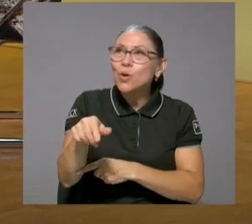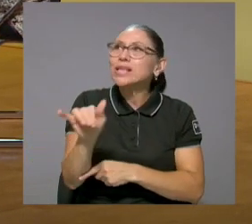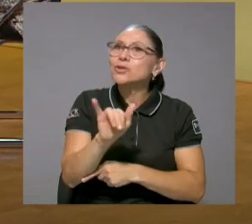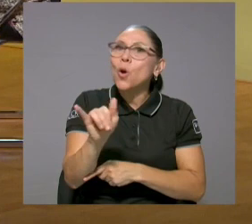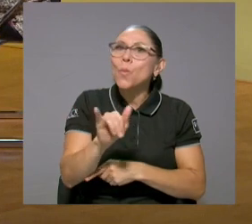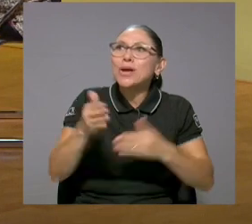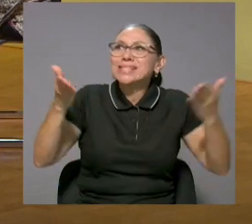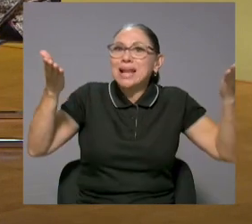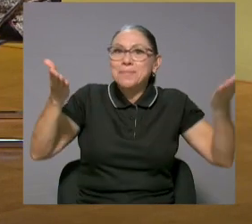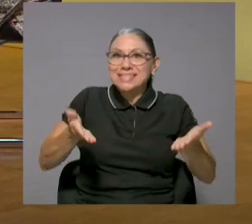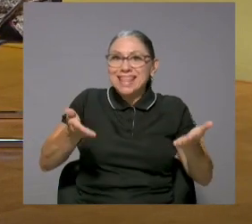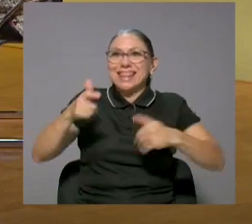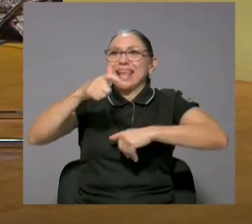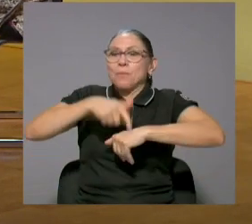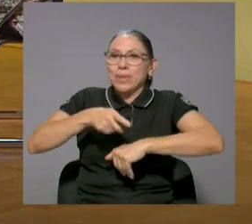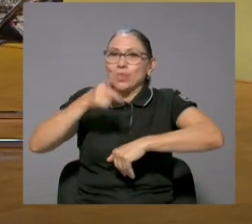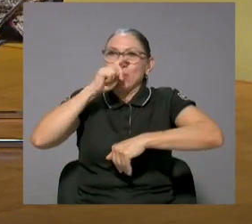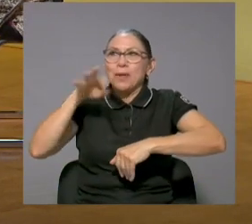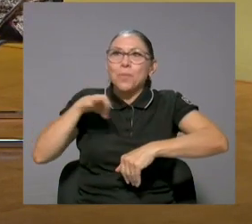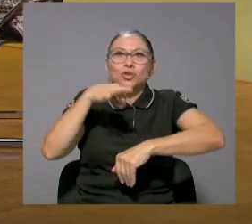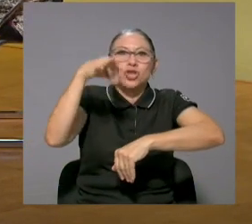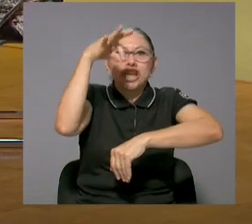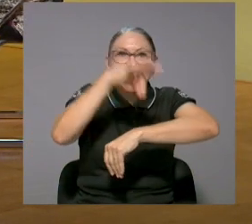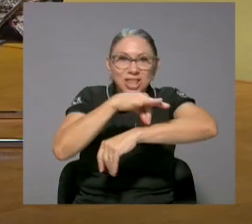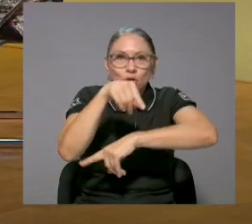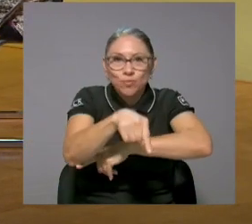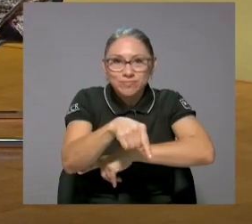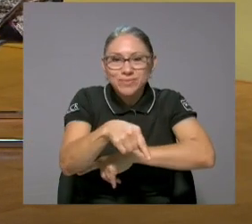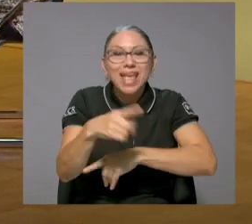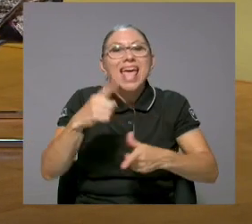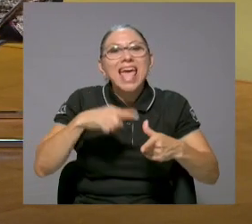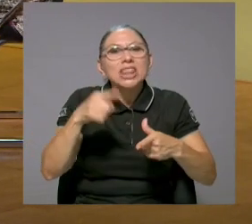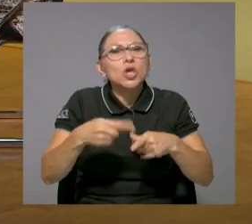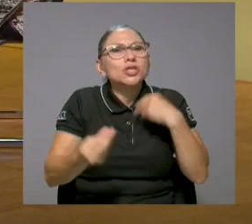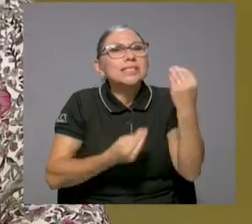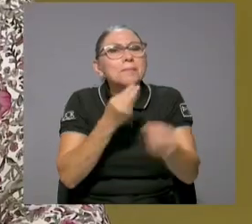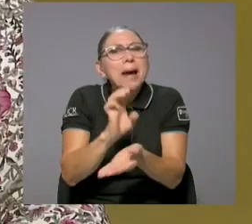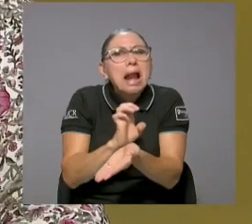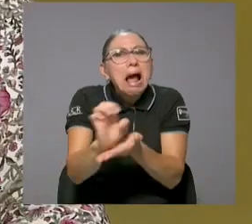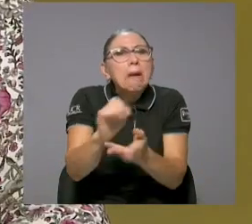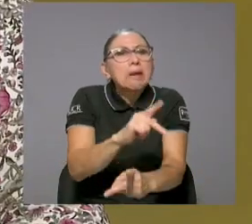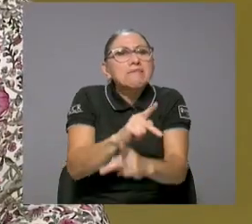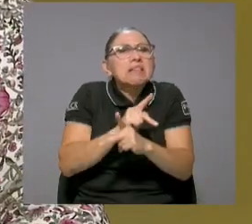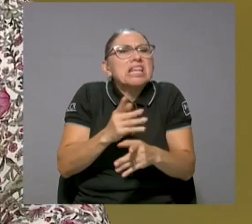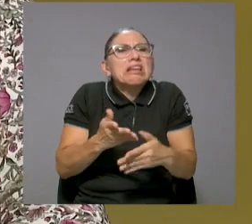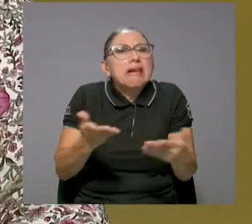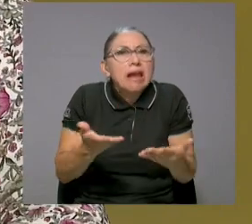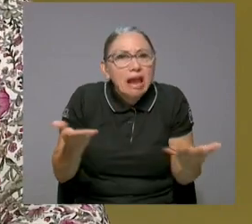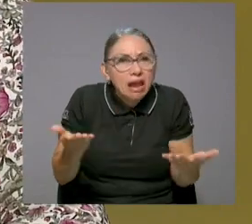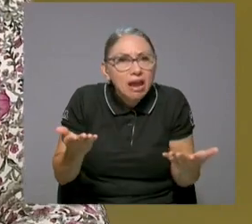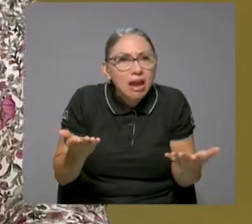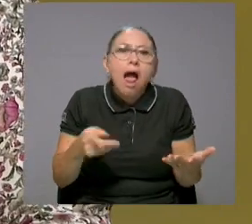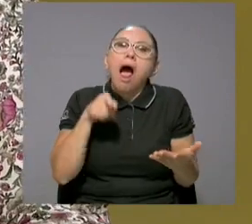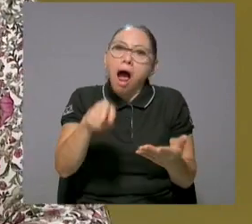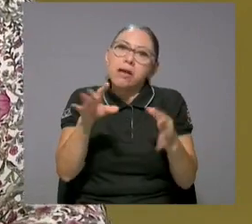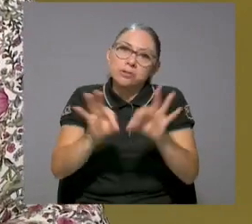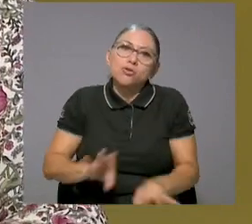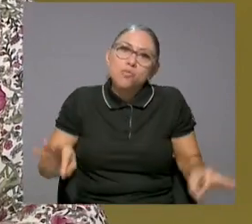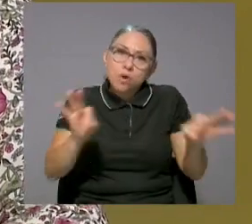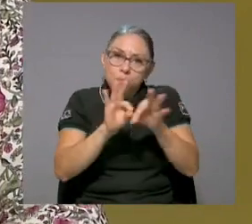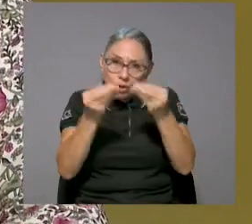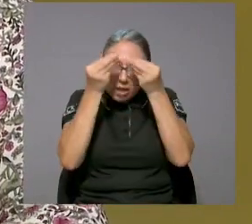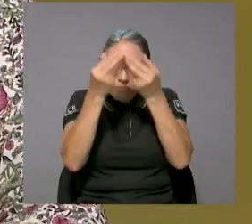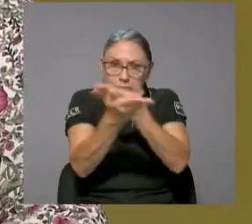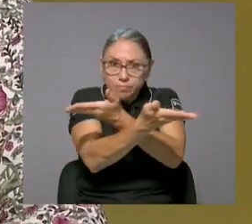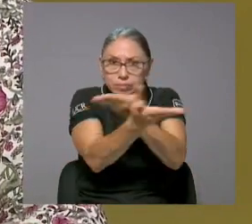el mosquito que tiene el parásito. Entonces, ¿qué es lo que podemos hacer para prevenir? Que eso también me parece muy importante compartirlo con las personas que